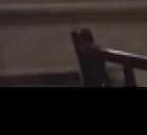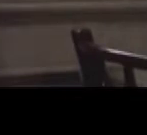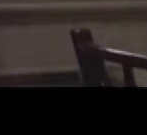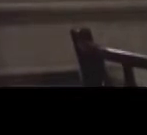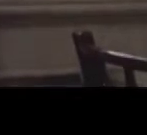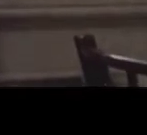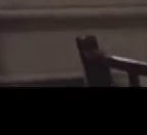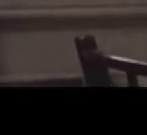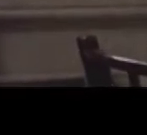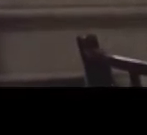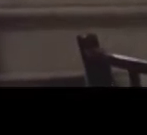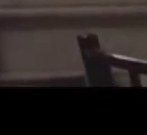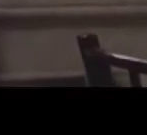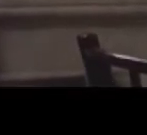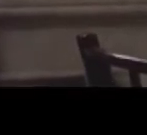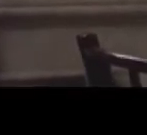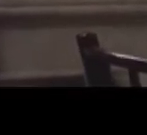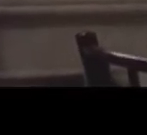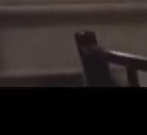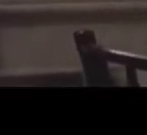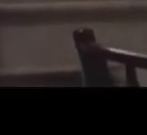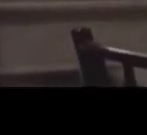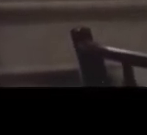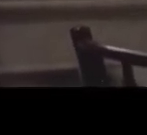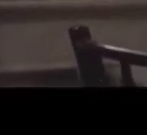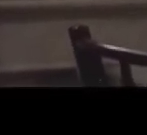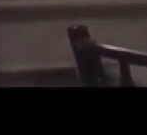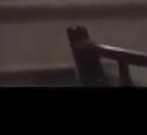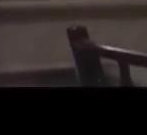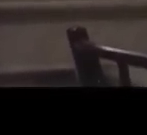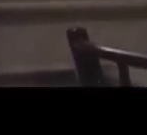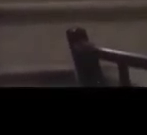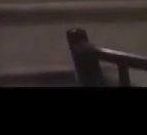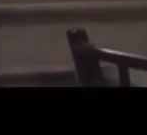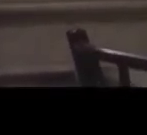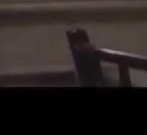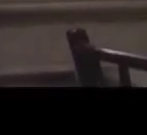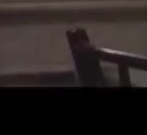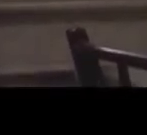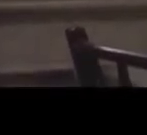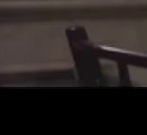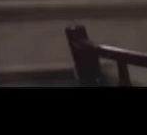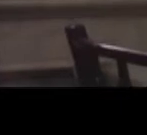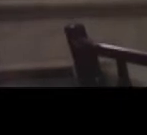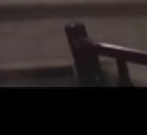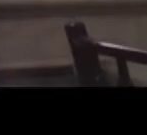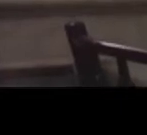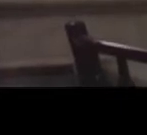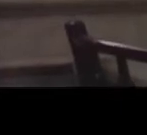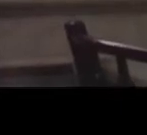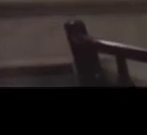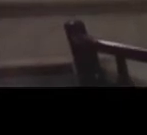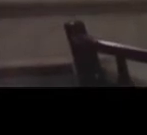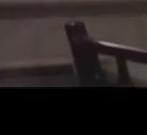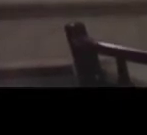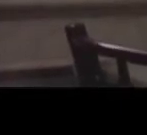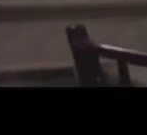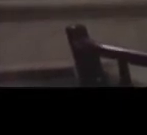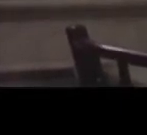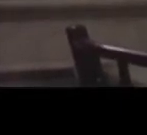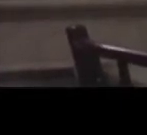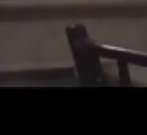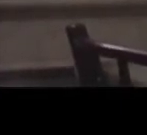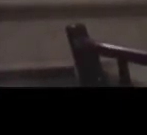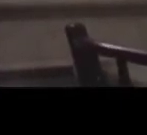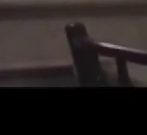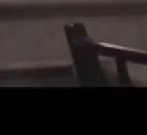va a fallecer. Entonces, ¿qué es lo que se está pidiendo? Se está pidiendo que se condene al Estado de Costa Rica por trato cruel, inhumano y